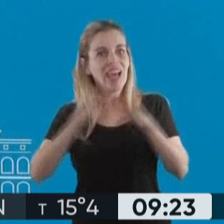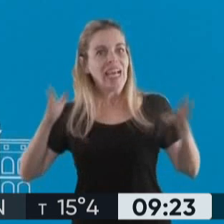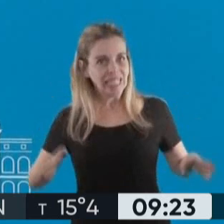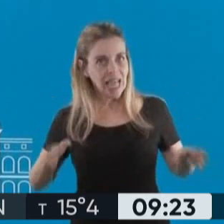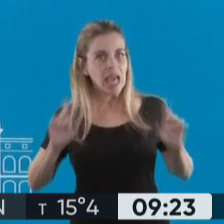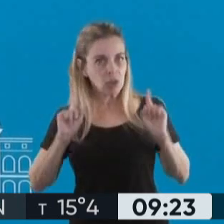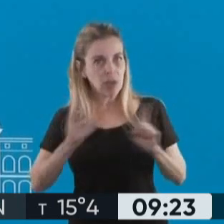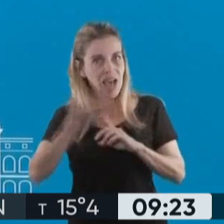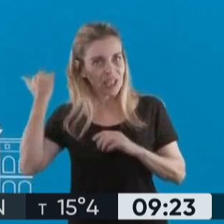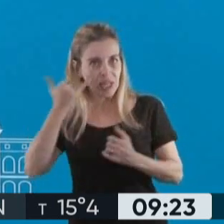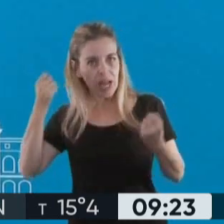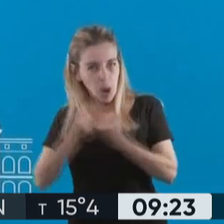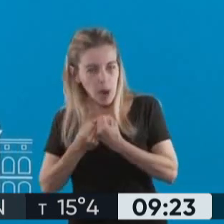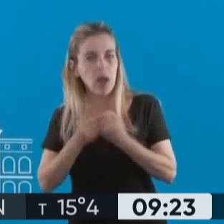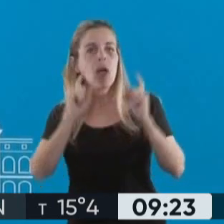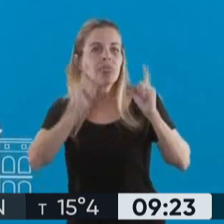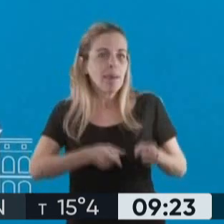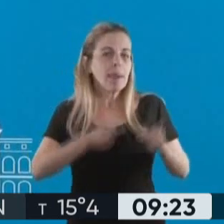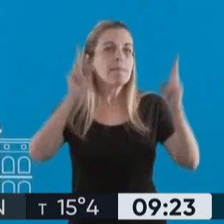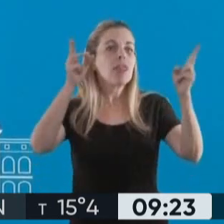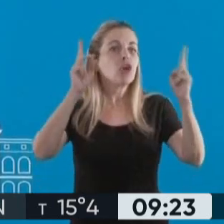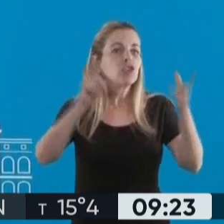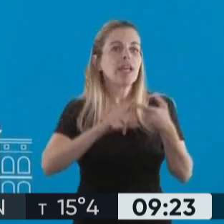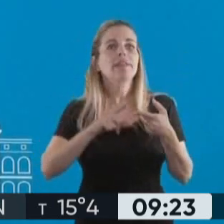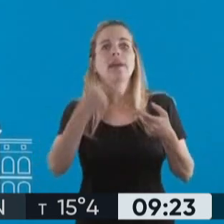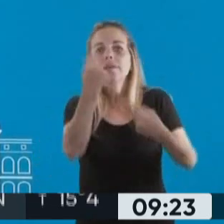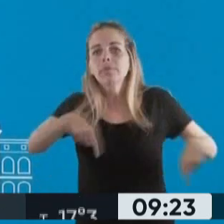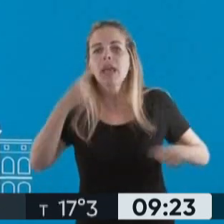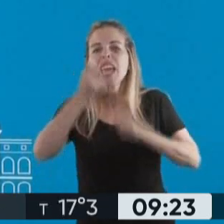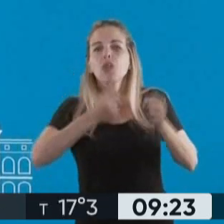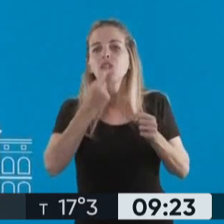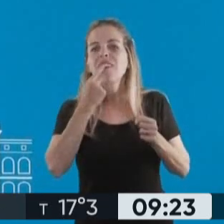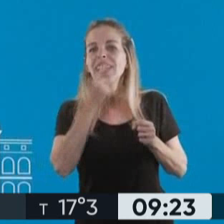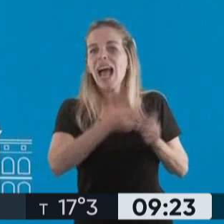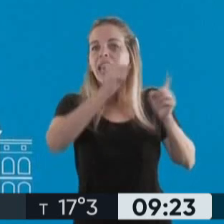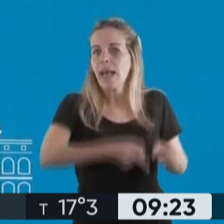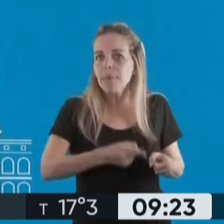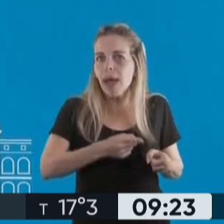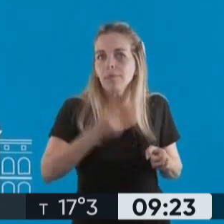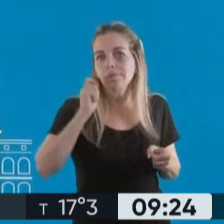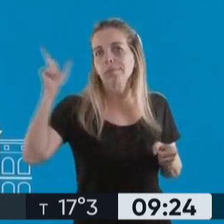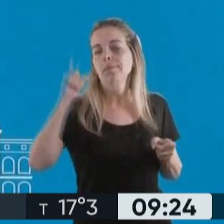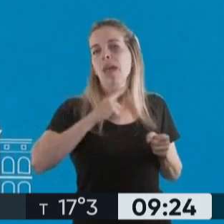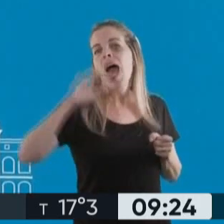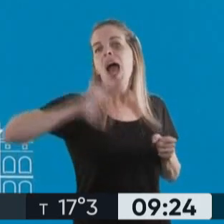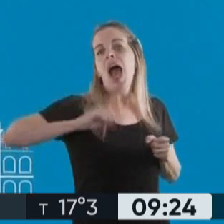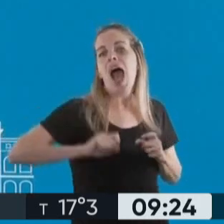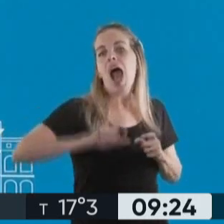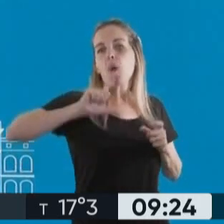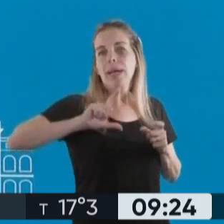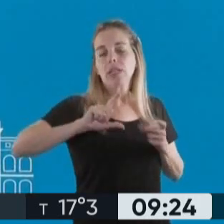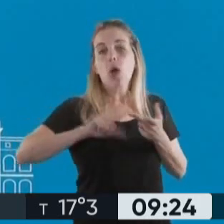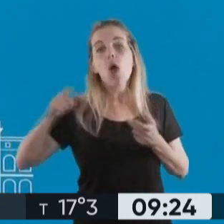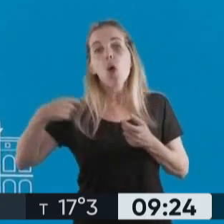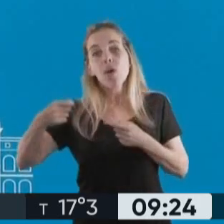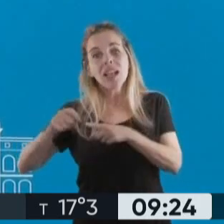los aumentos que se están dando en las paritarias, tanto maestros como metalúrgicos consiguieron también aumentos por el estilo, el aumento en las